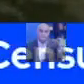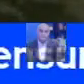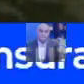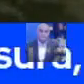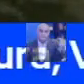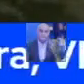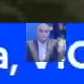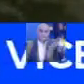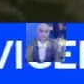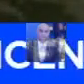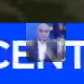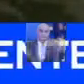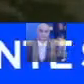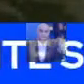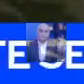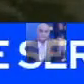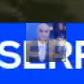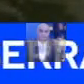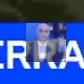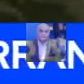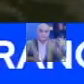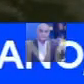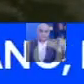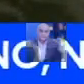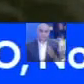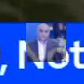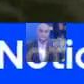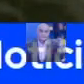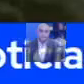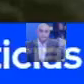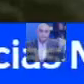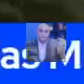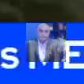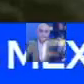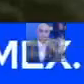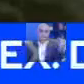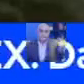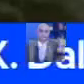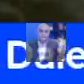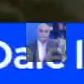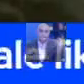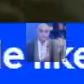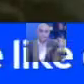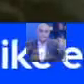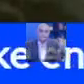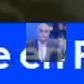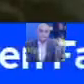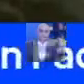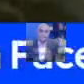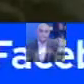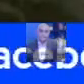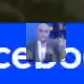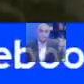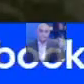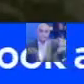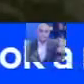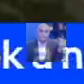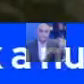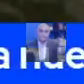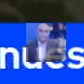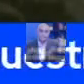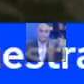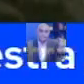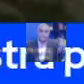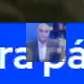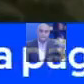esta labor que a veces es muy ingrata. Lo que dijo el presidente me pareció importante. No te lo pregunté en la mañana y si me